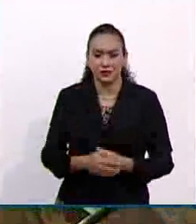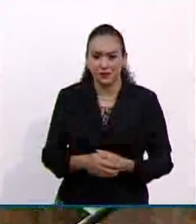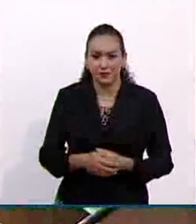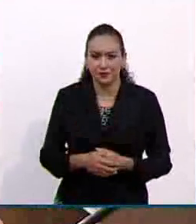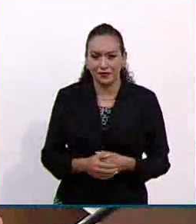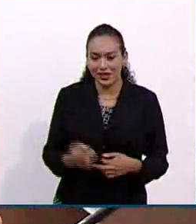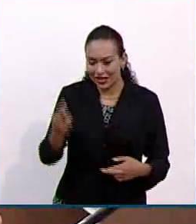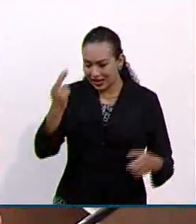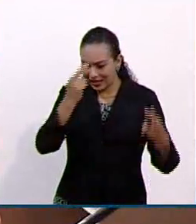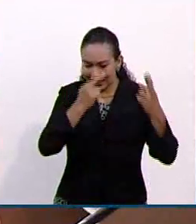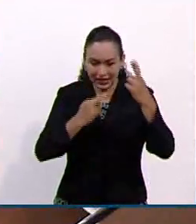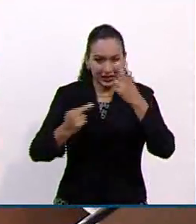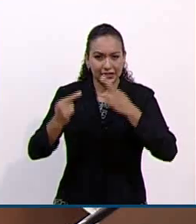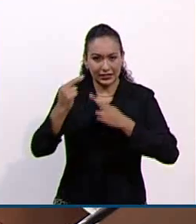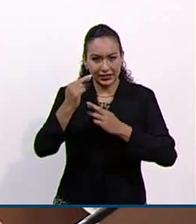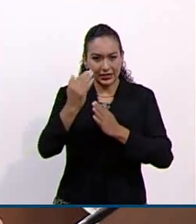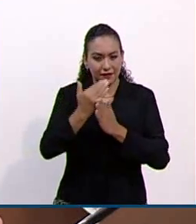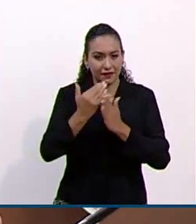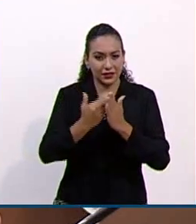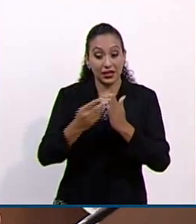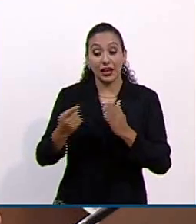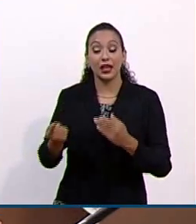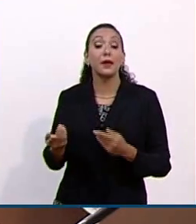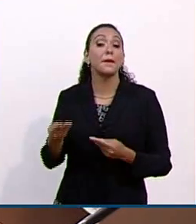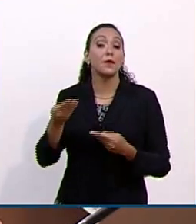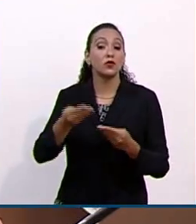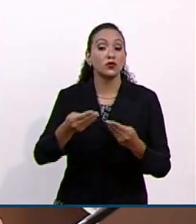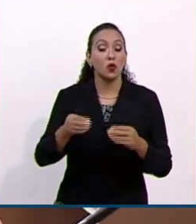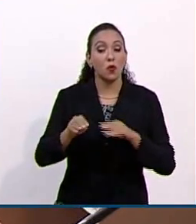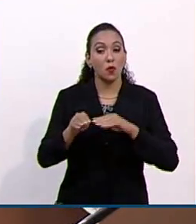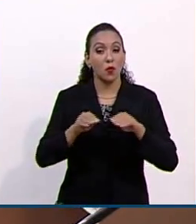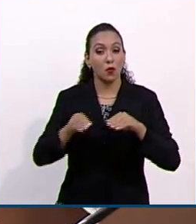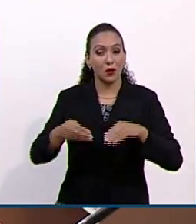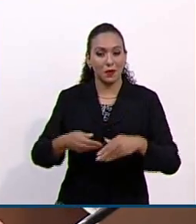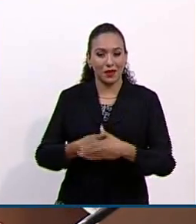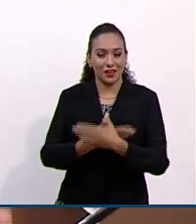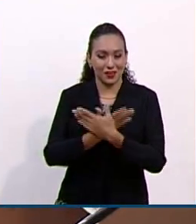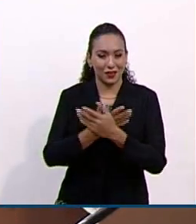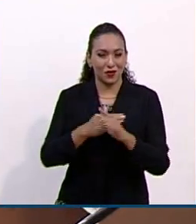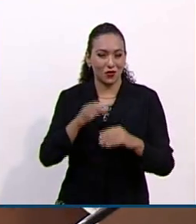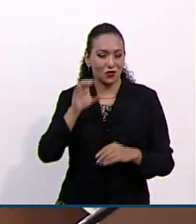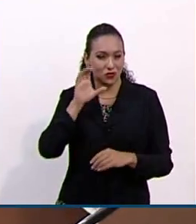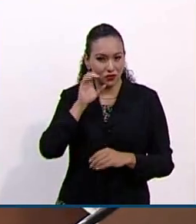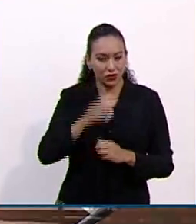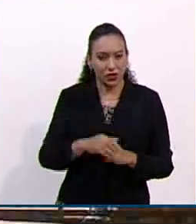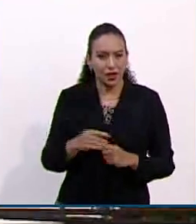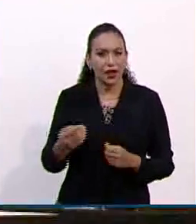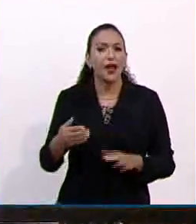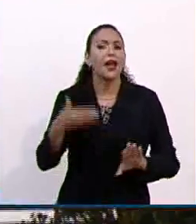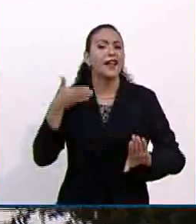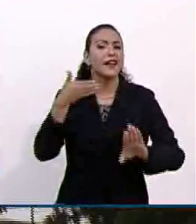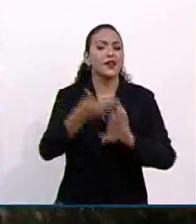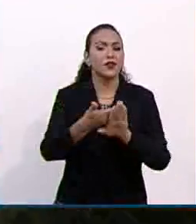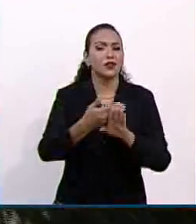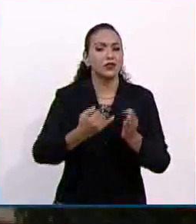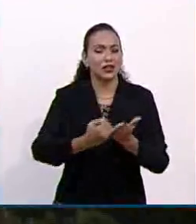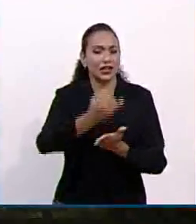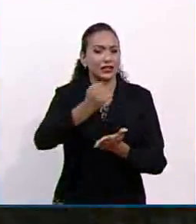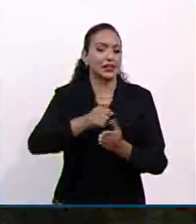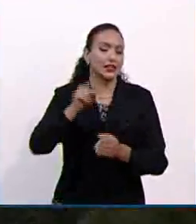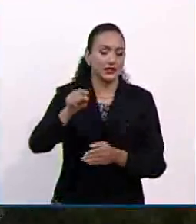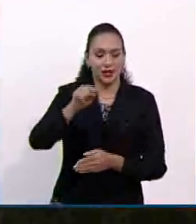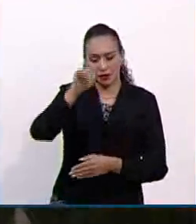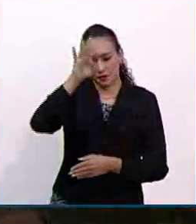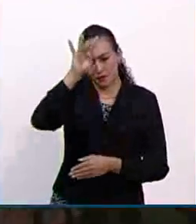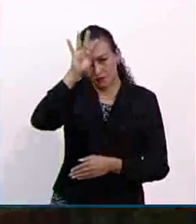de reconsideración que interpuso el partido Movimiento Ciudadano en contra de la sentencia de la Sala Regional Monterrey,